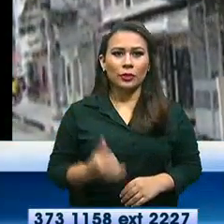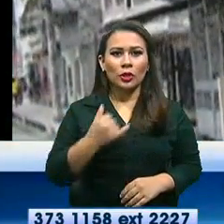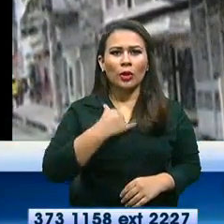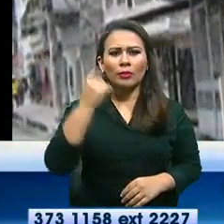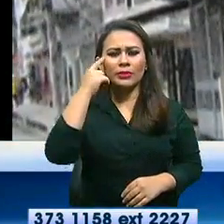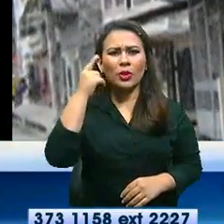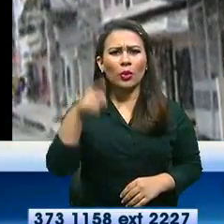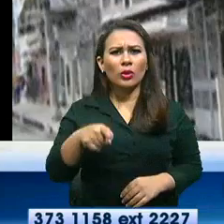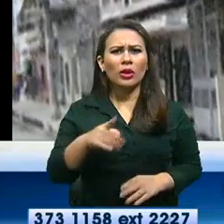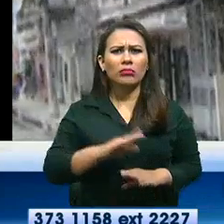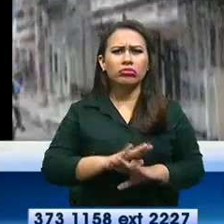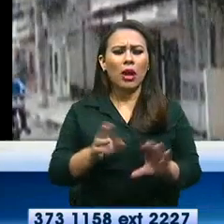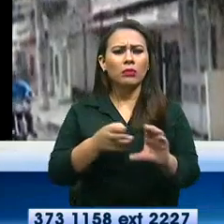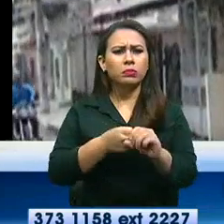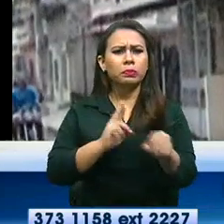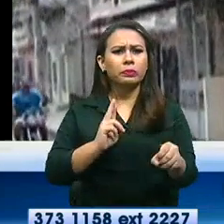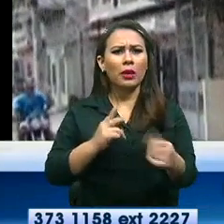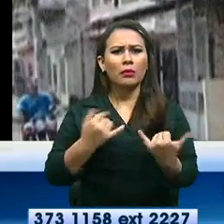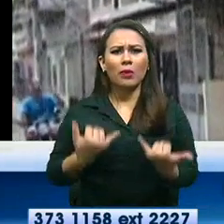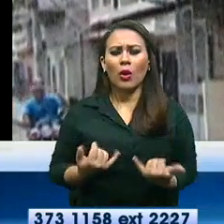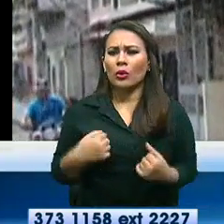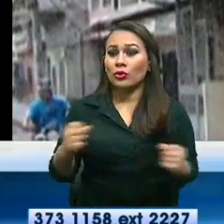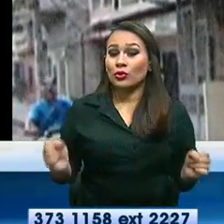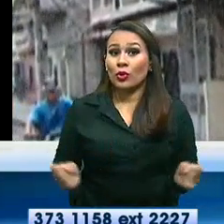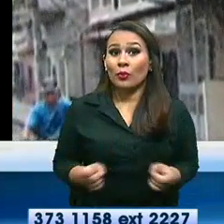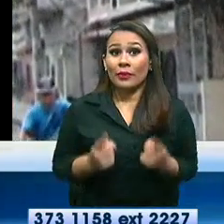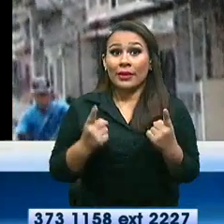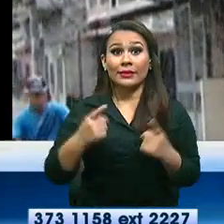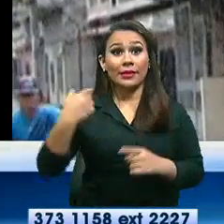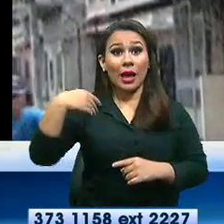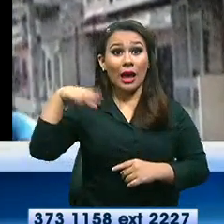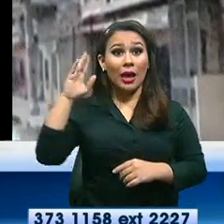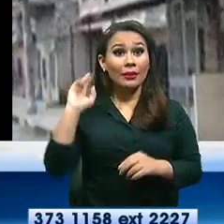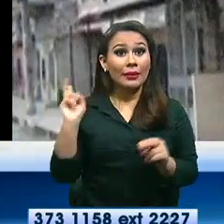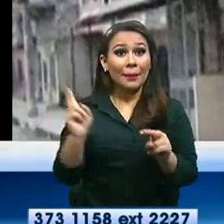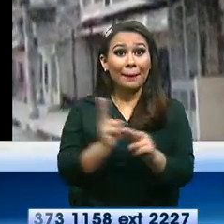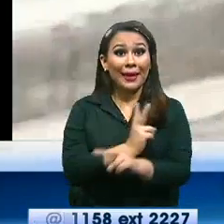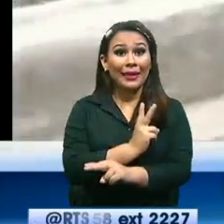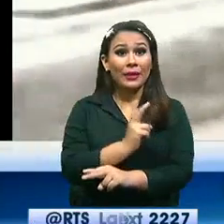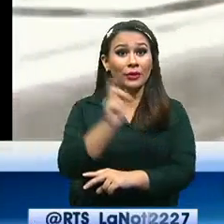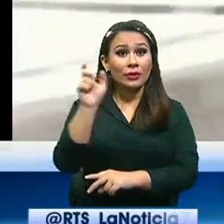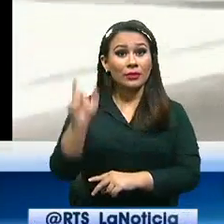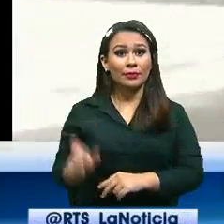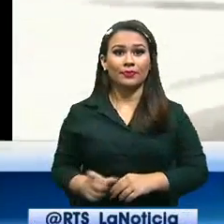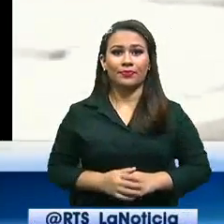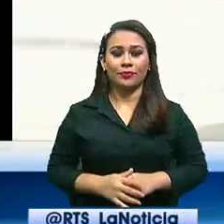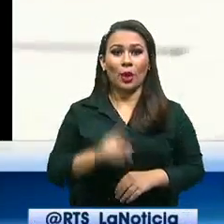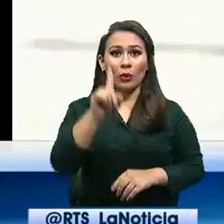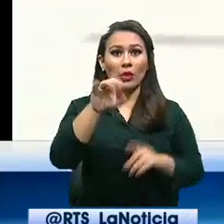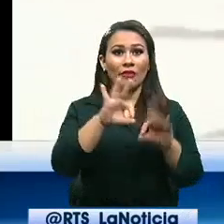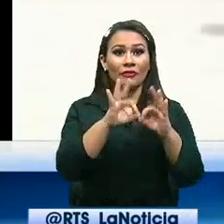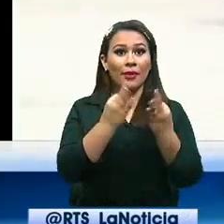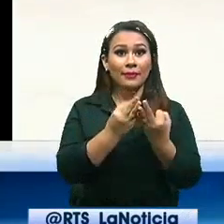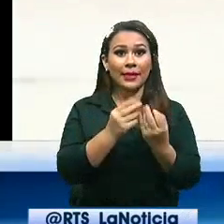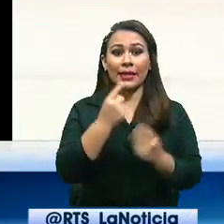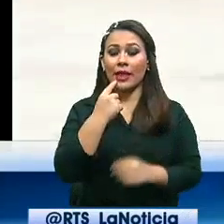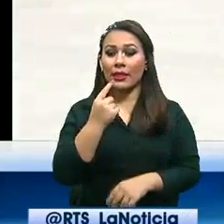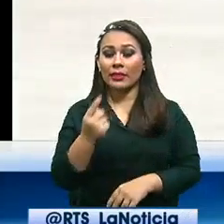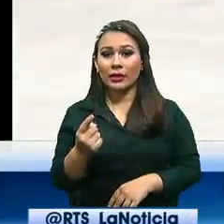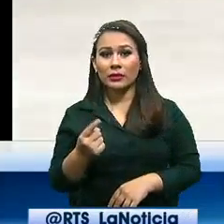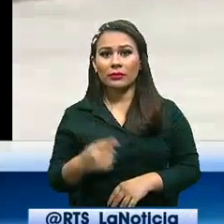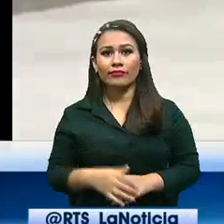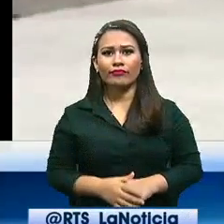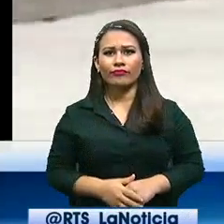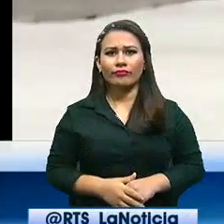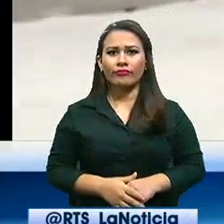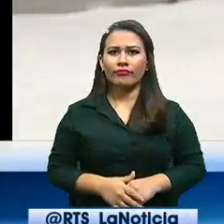había retirado de todo esto, imagínense, estamos hablando del tiempo de él, de la rana, de todo ello. Una familiar política aseguró, sin embargo, no